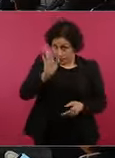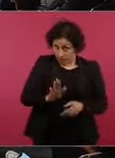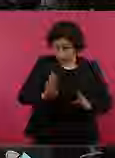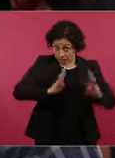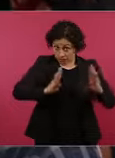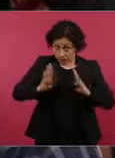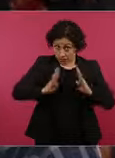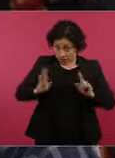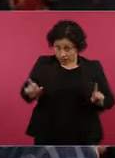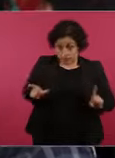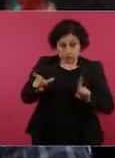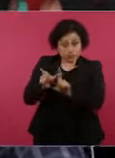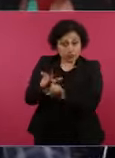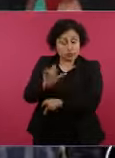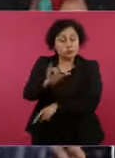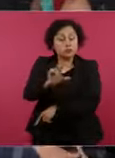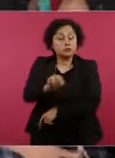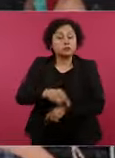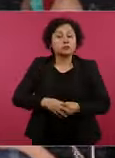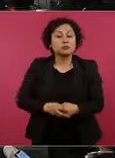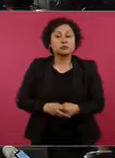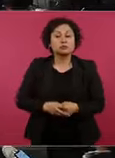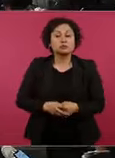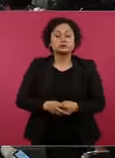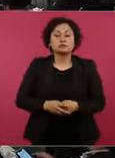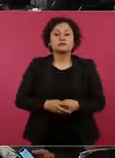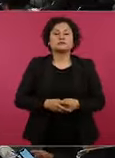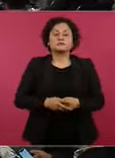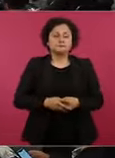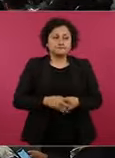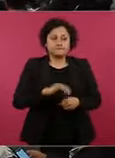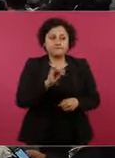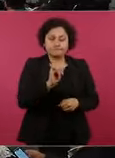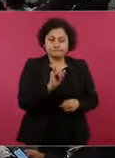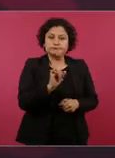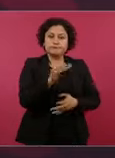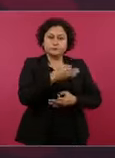a cabo. Sí, todos los candidatos tienen protección.